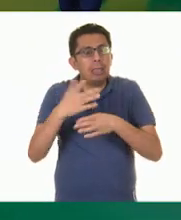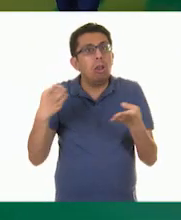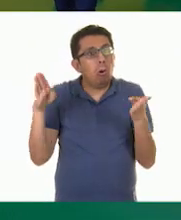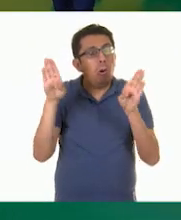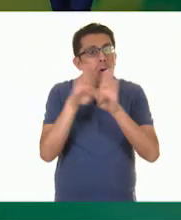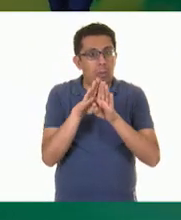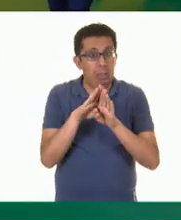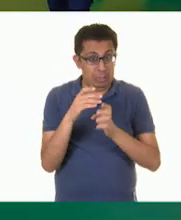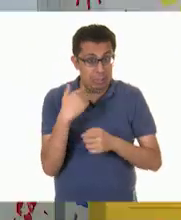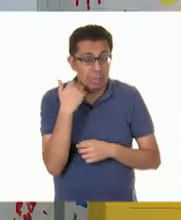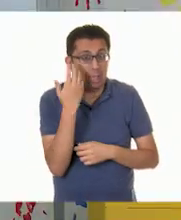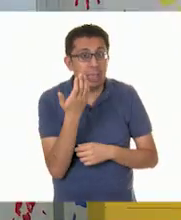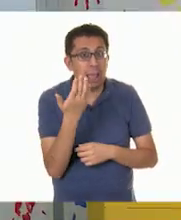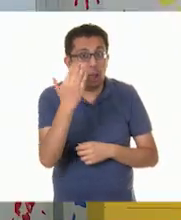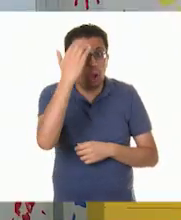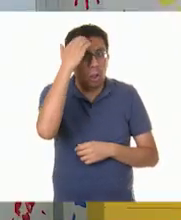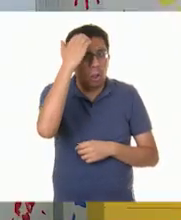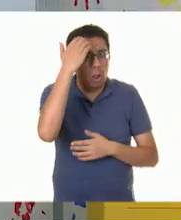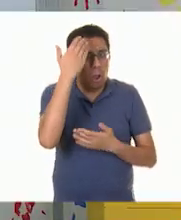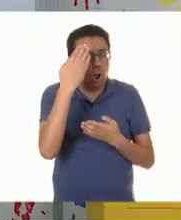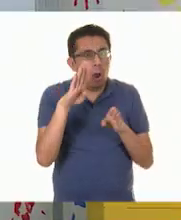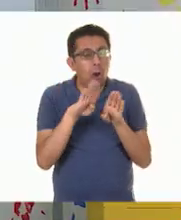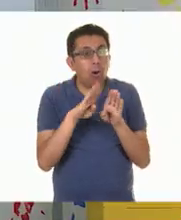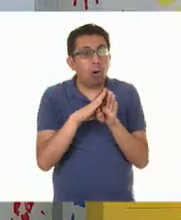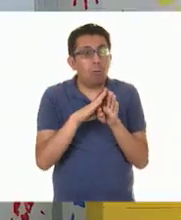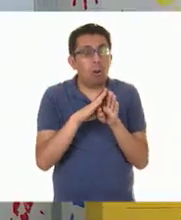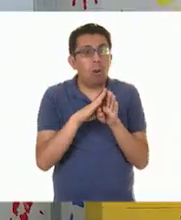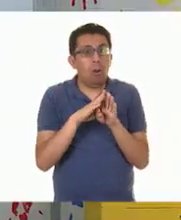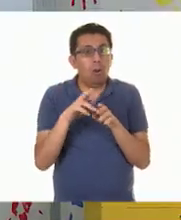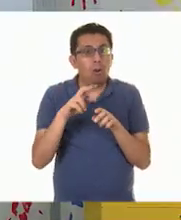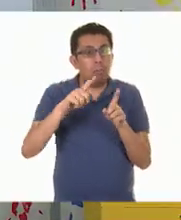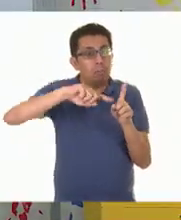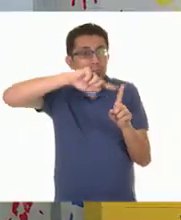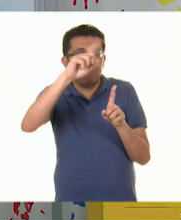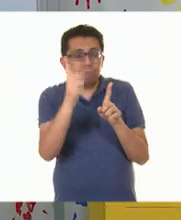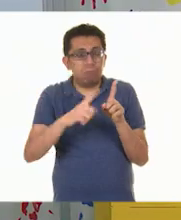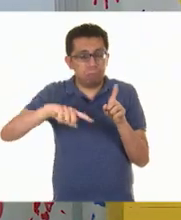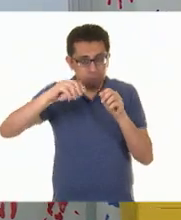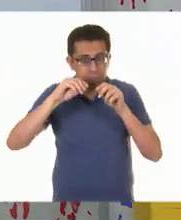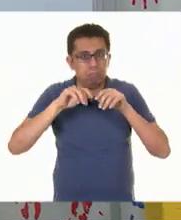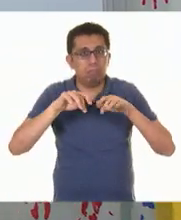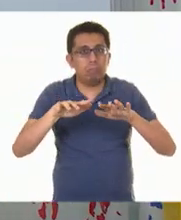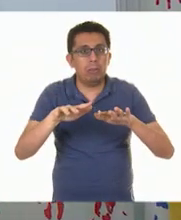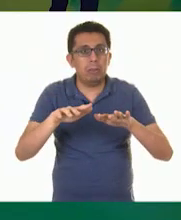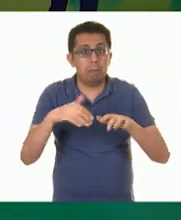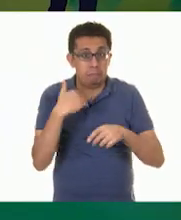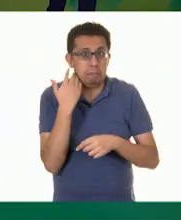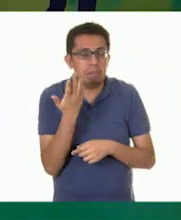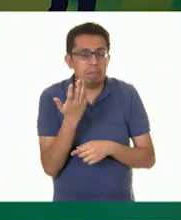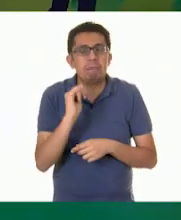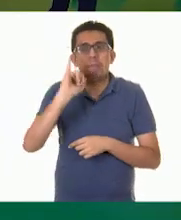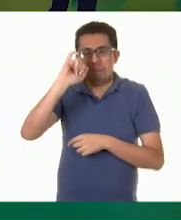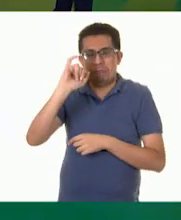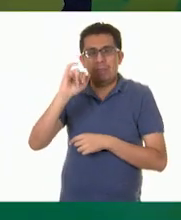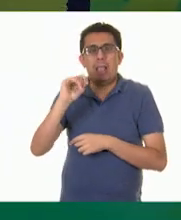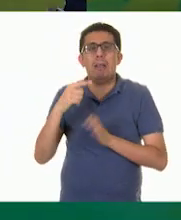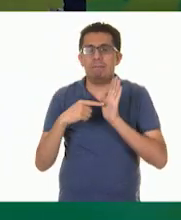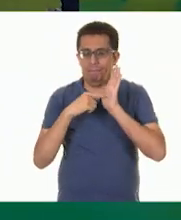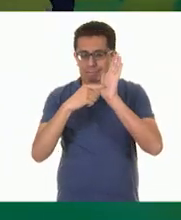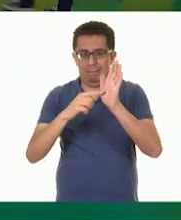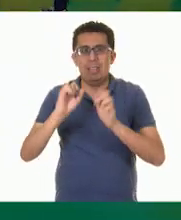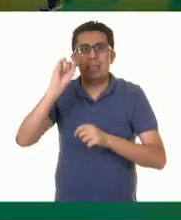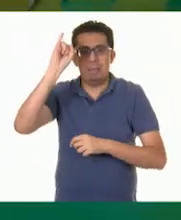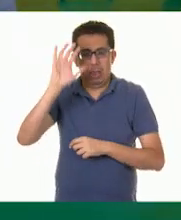y les gustaría conocer cómo es ese viaje de tus ondas sonoras? ¡Sí! Sí, pero vamos a hacerlo con imágenes. Te cambio el lugar para que me ayudes a ir pegando en el